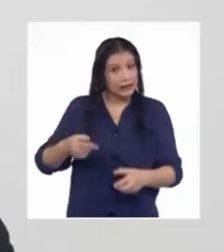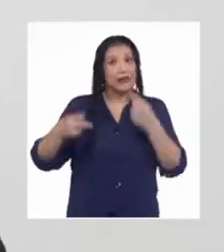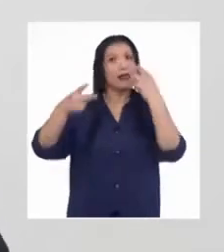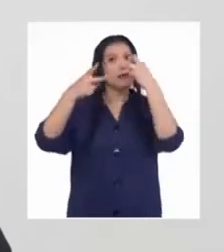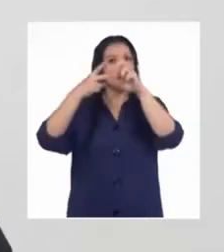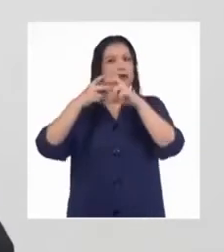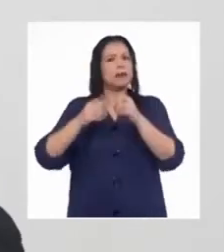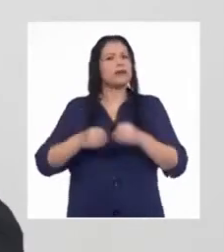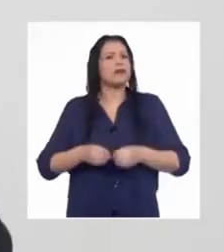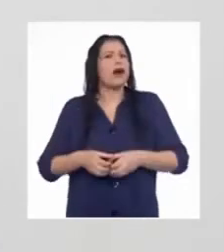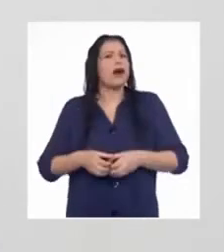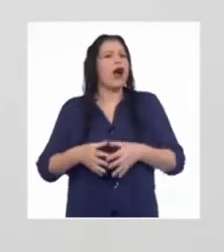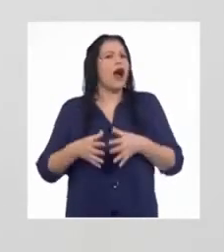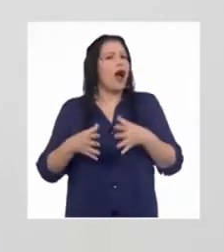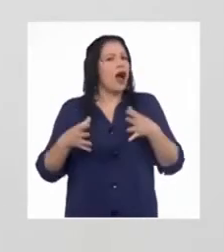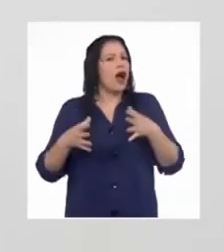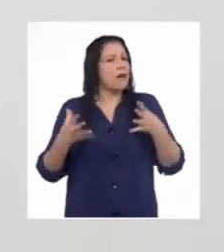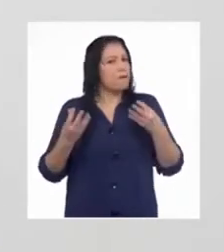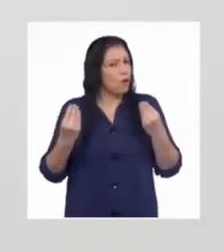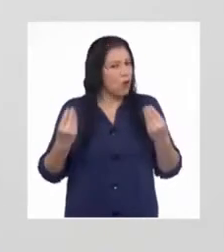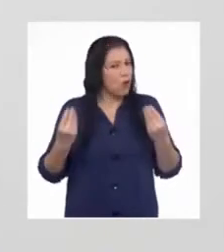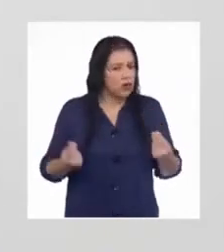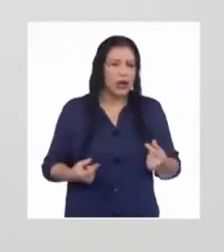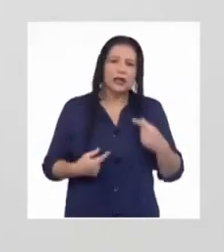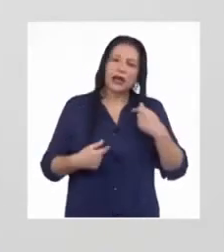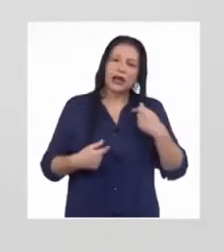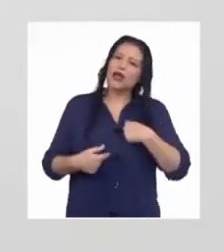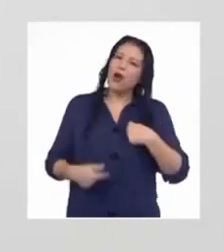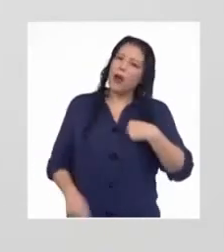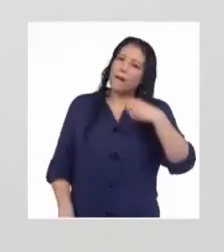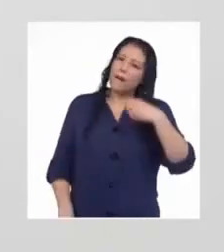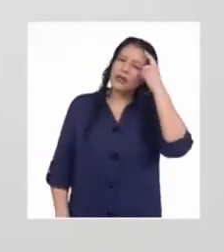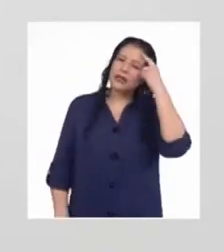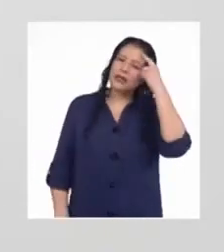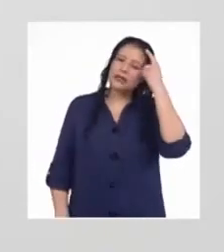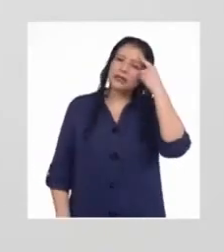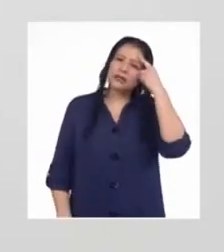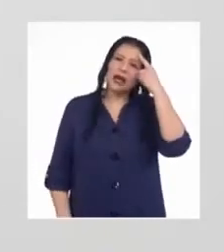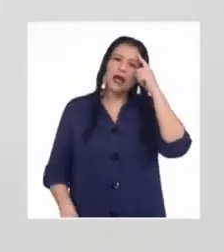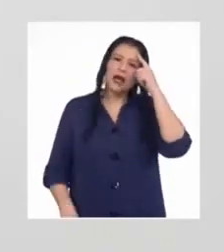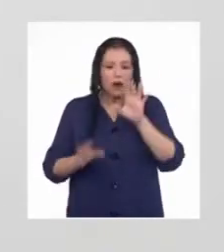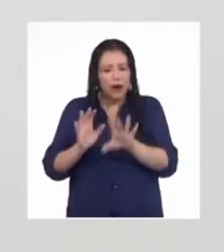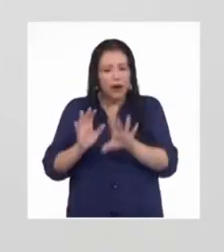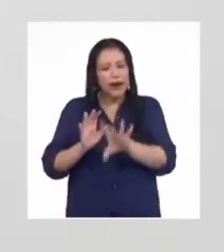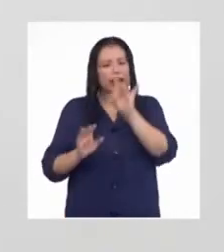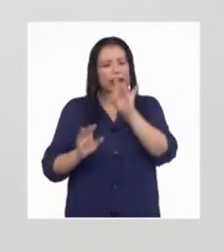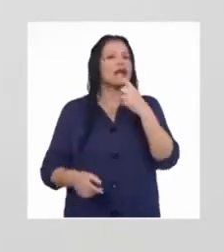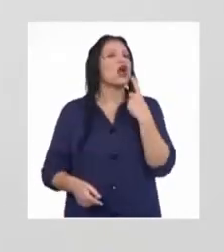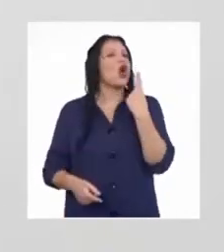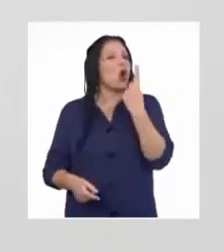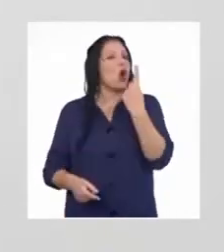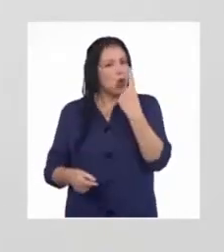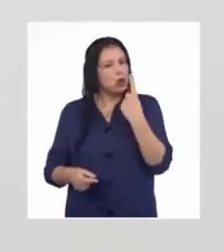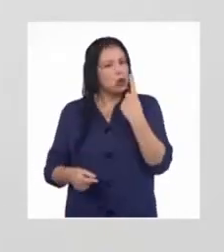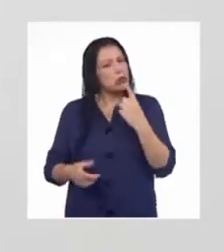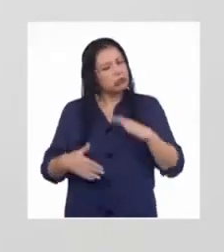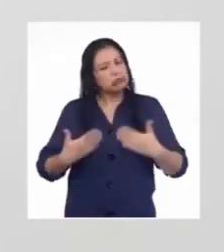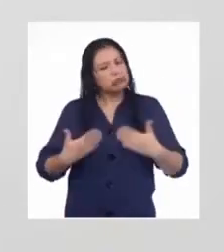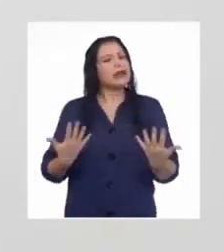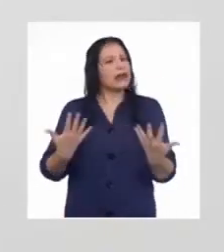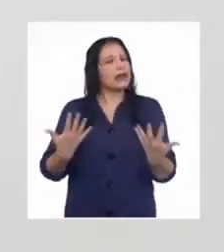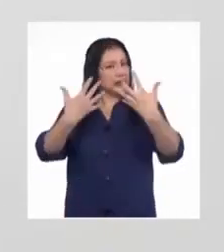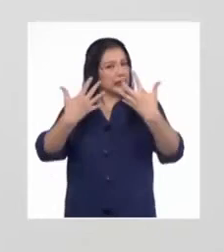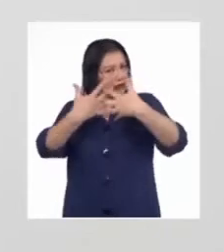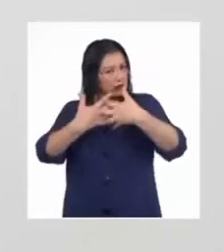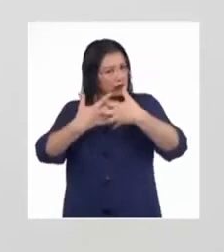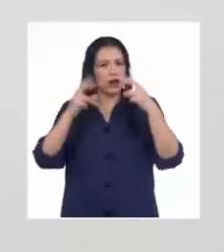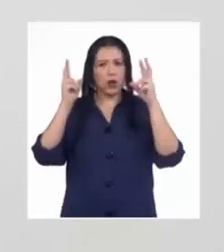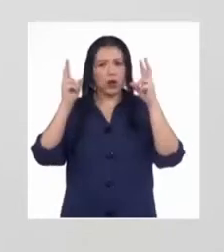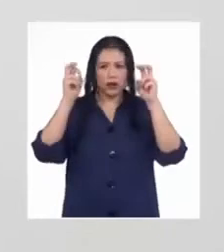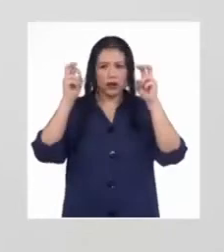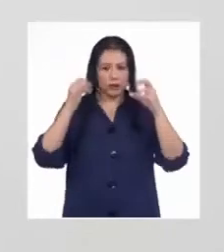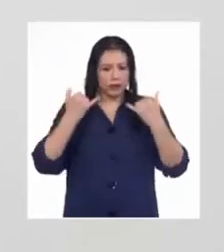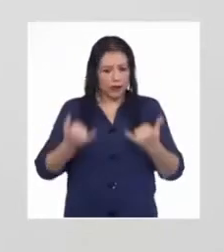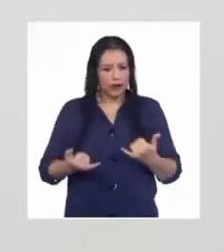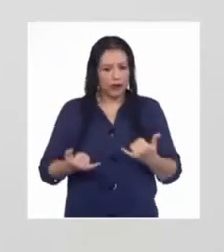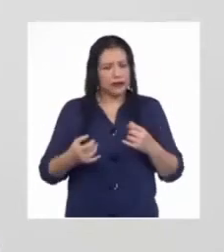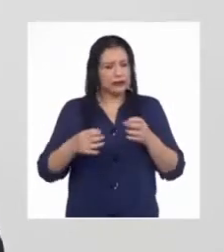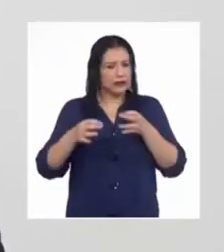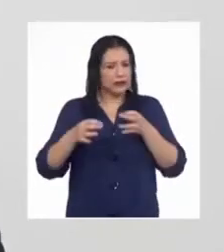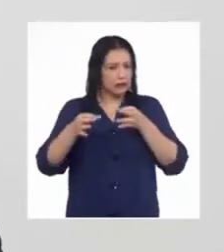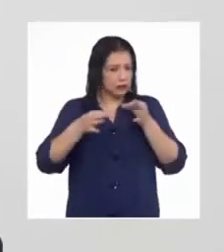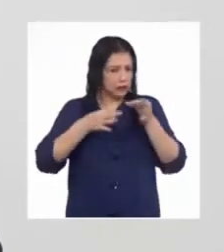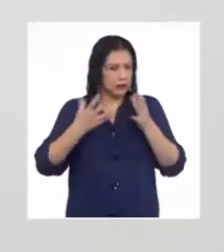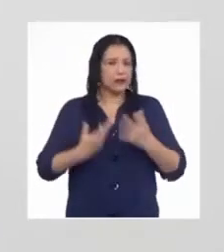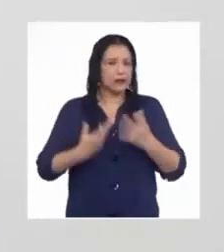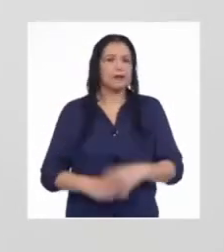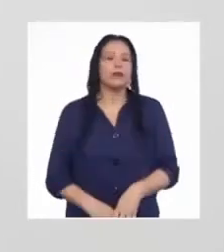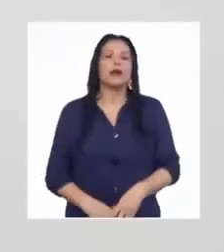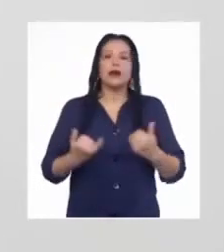realmente amplia, así que he considerado solo uno y que se relaciona con el tema que estamos viendo. Te